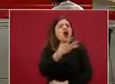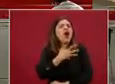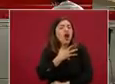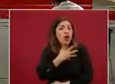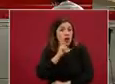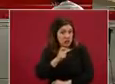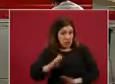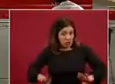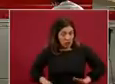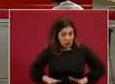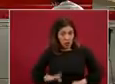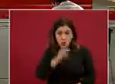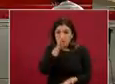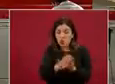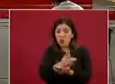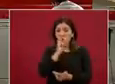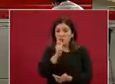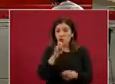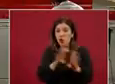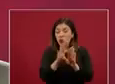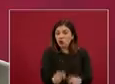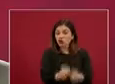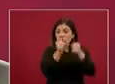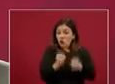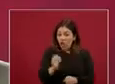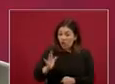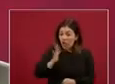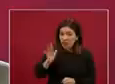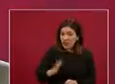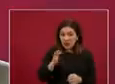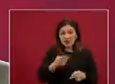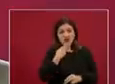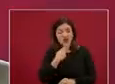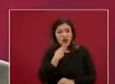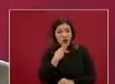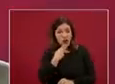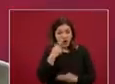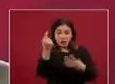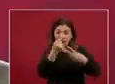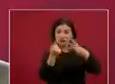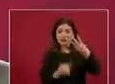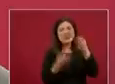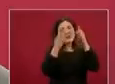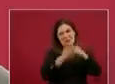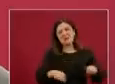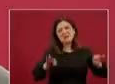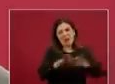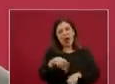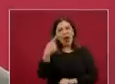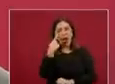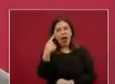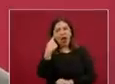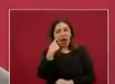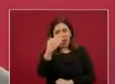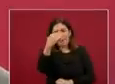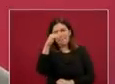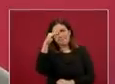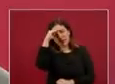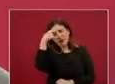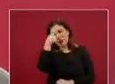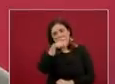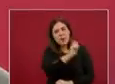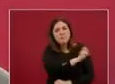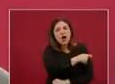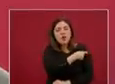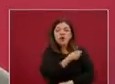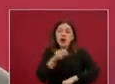no se limitan exclusivamente a su seguridad, calidad y eficacia, que son los atributos fundamentales que se consideran